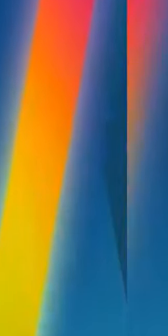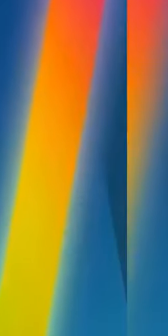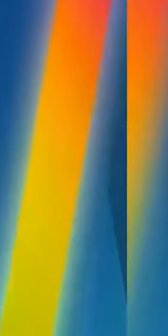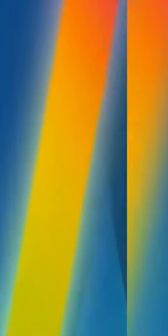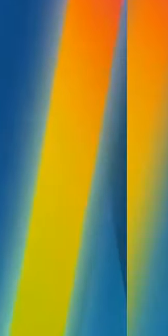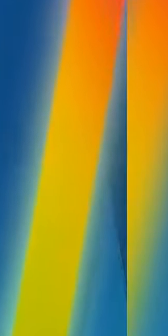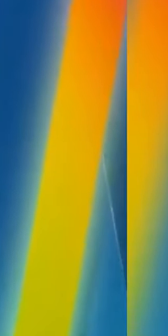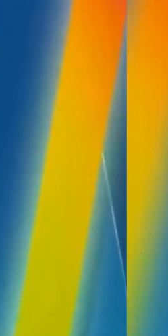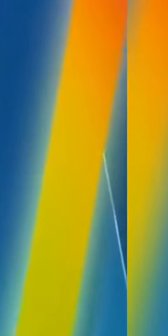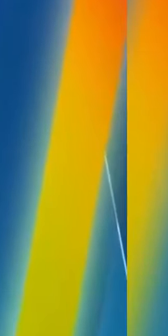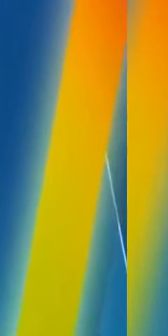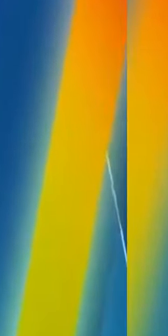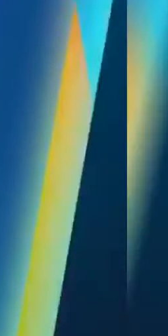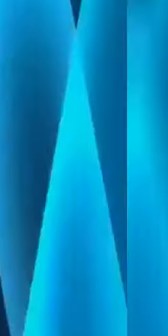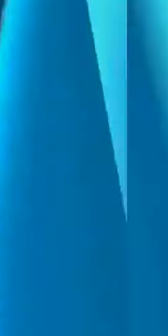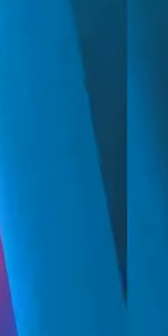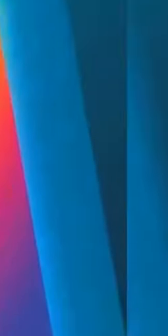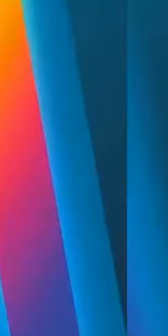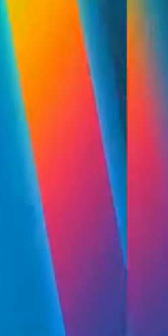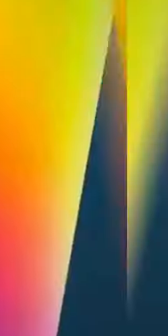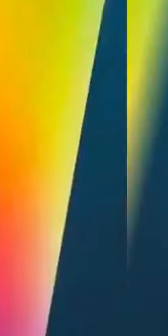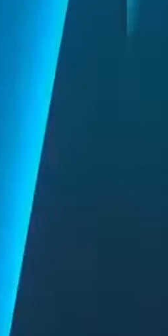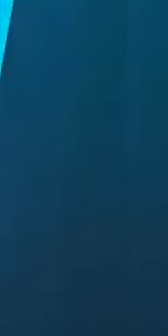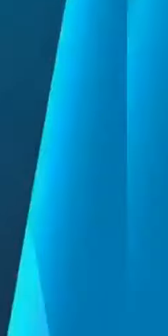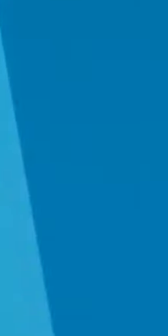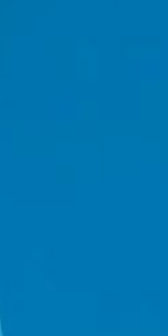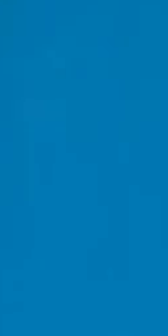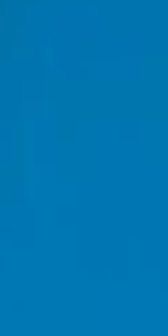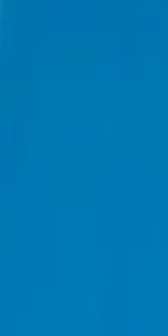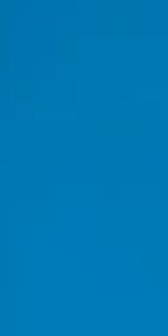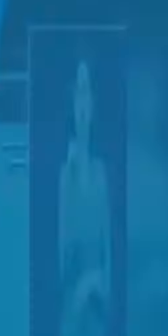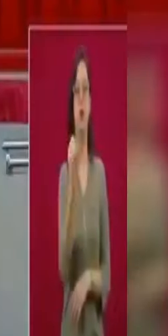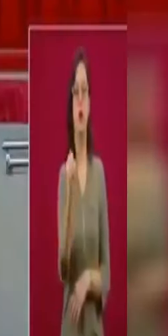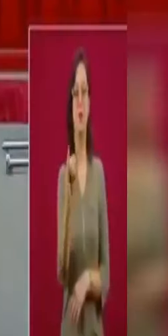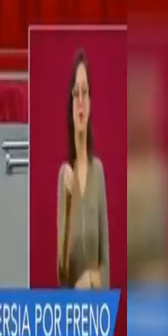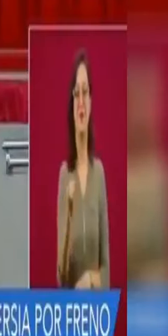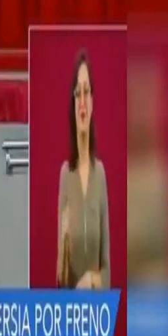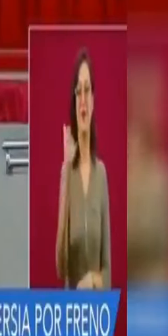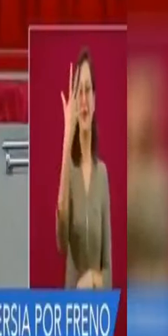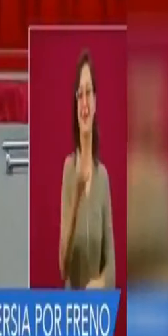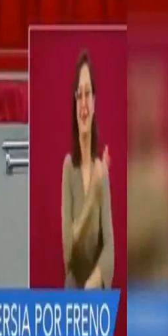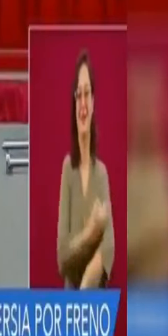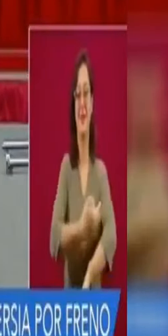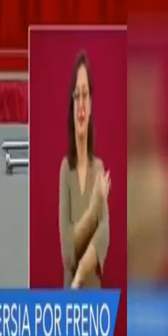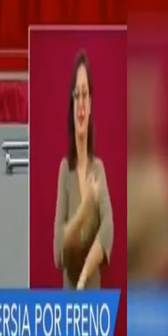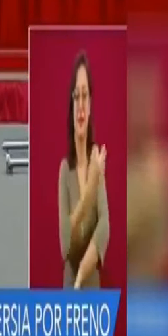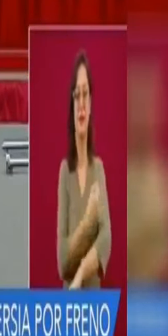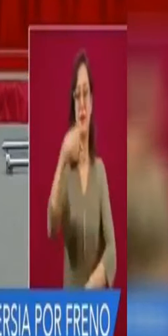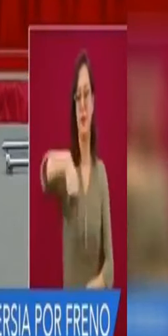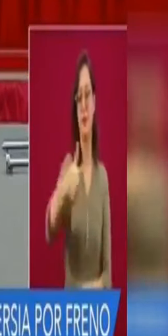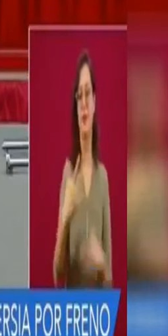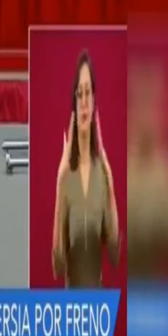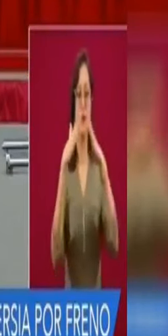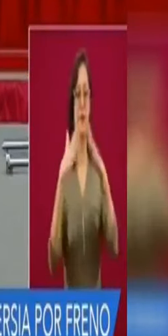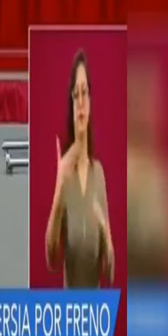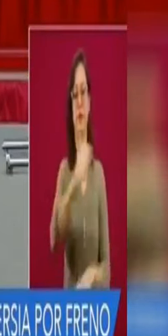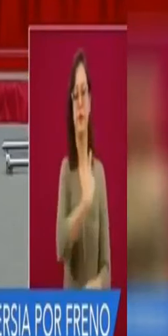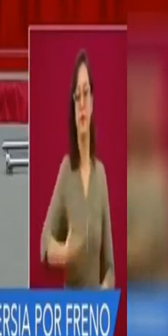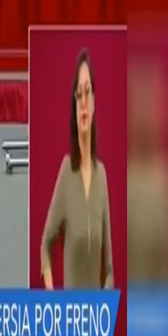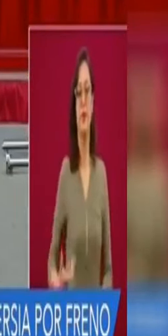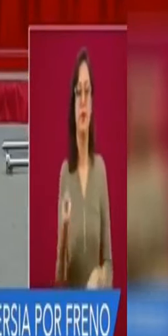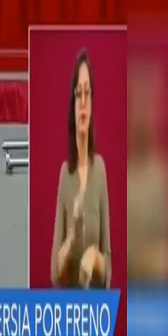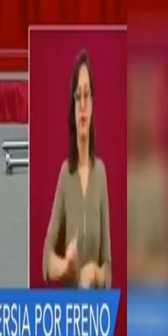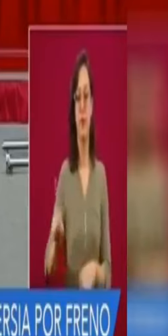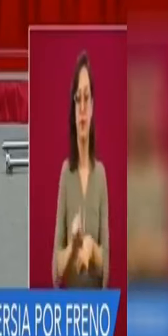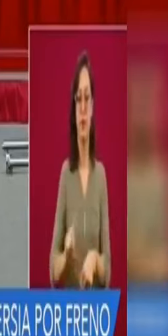entrada en vigor del T-MEC el próximo 1 de julio. Pues si no hay ni leyes secundarias, ¿de dónde va a estar listo? Reconocieron que se debe evitar controversias. Ah, no, sí, todos bien